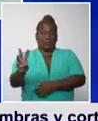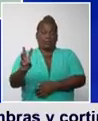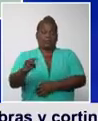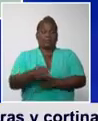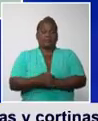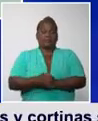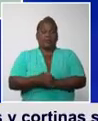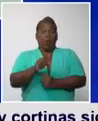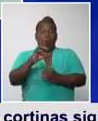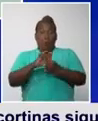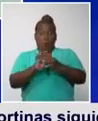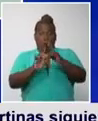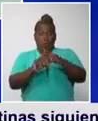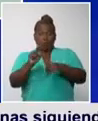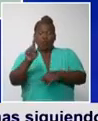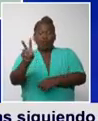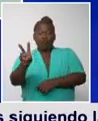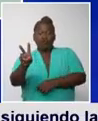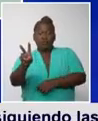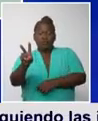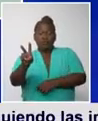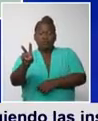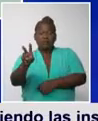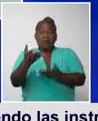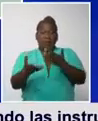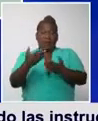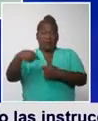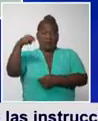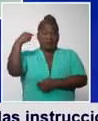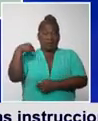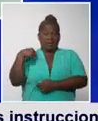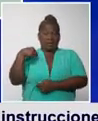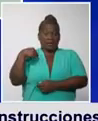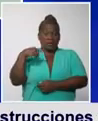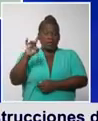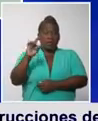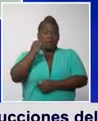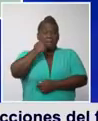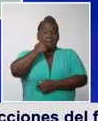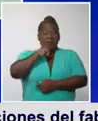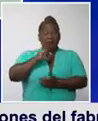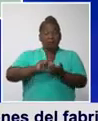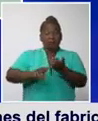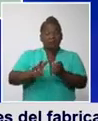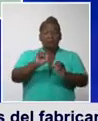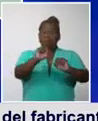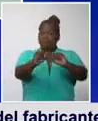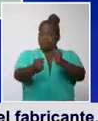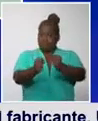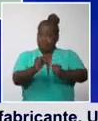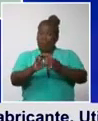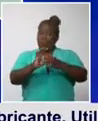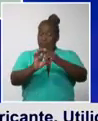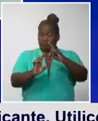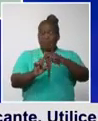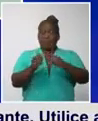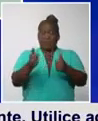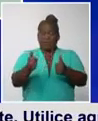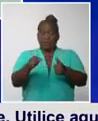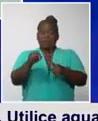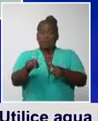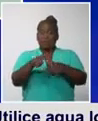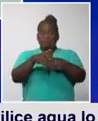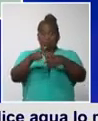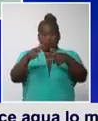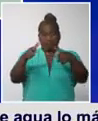ayer, 9 más que la jornada anterior, provincia que también ha mantenido un control y que estos incrementos los